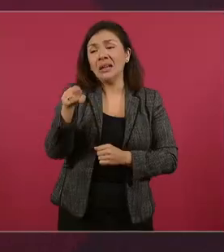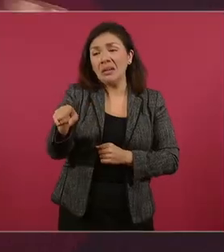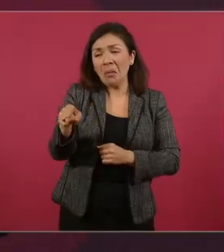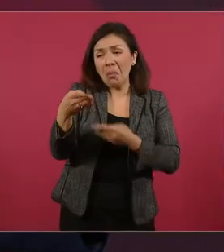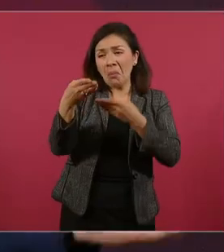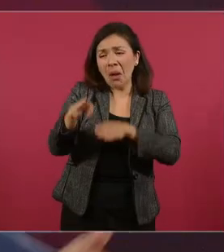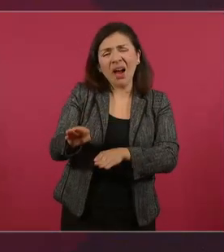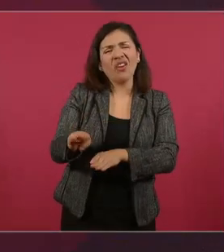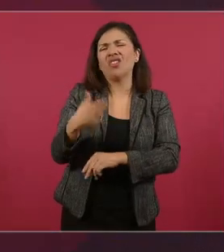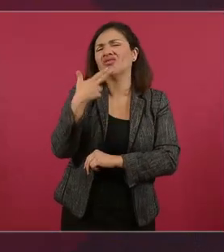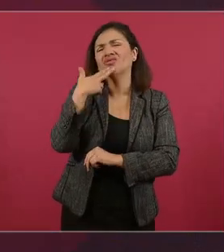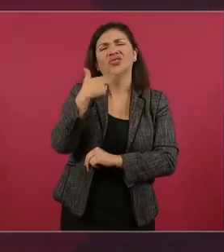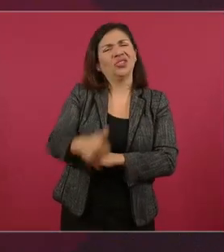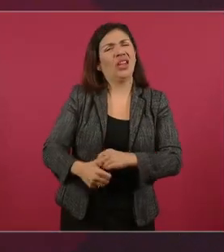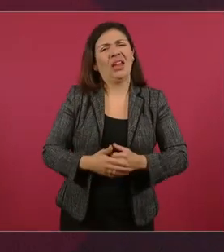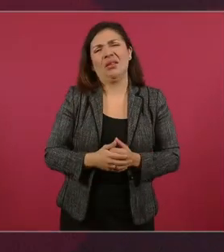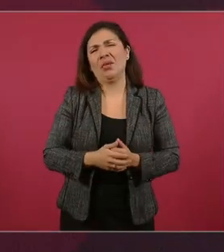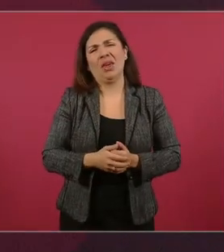no iba a funcionar,